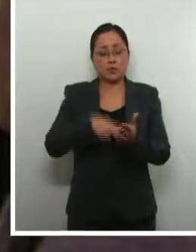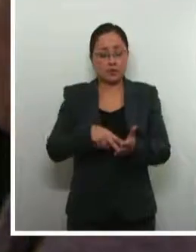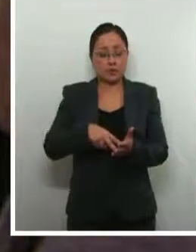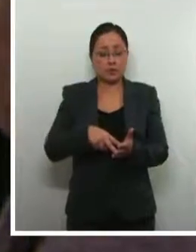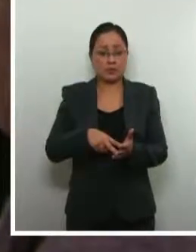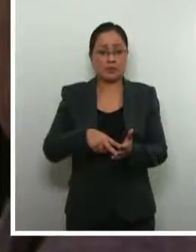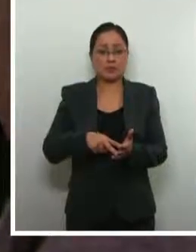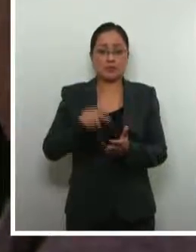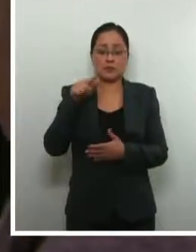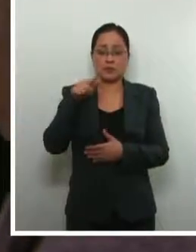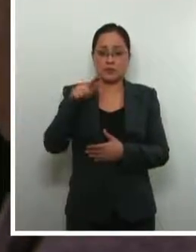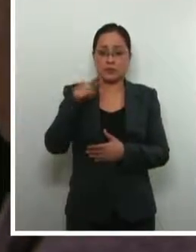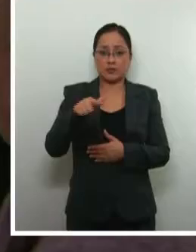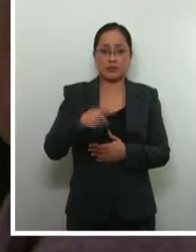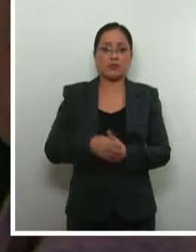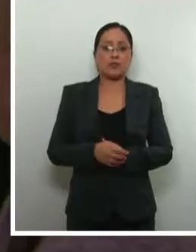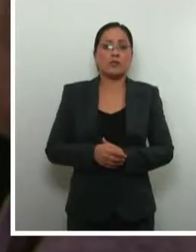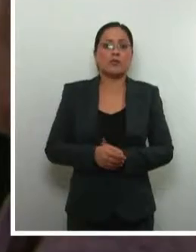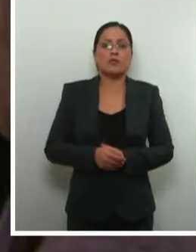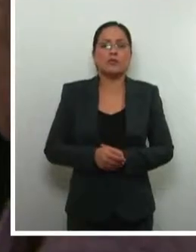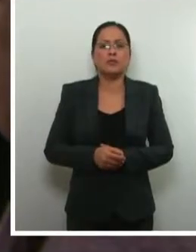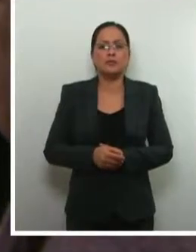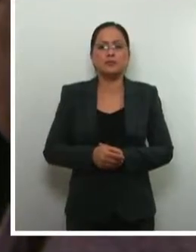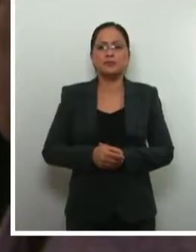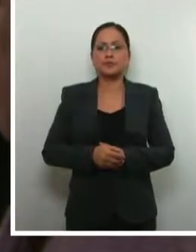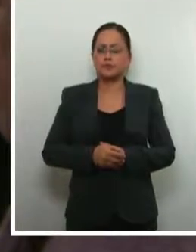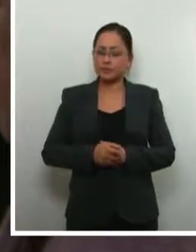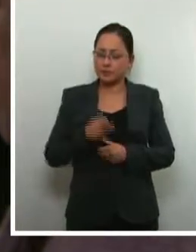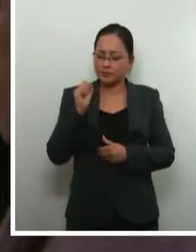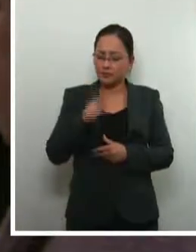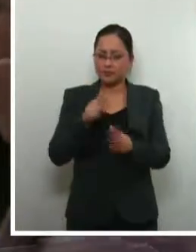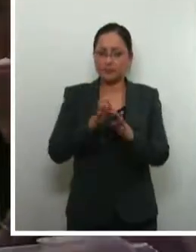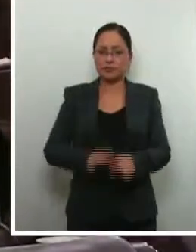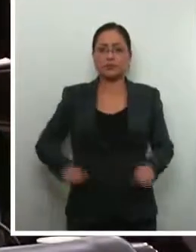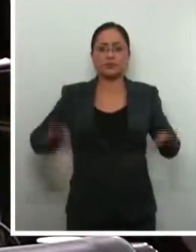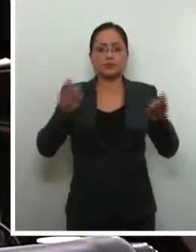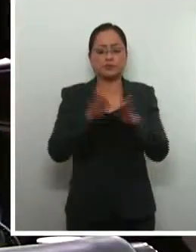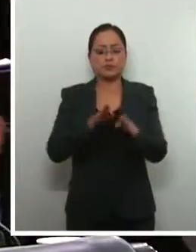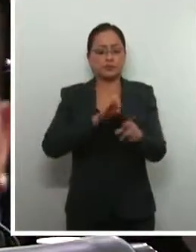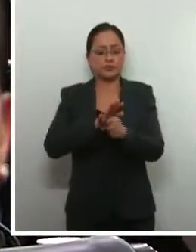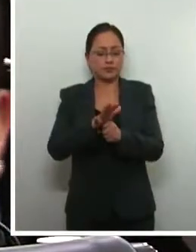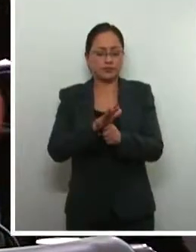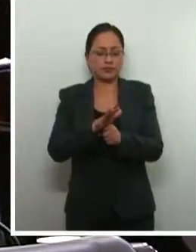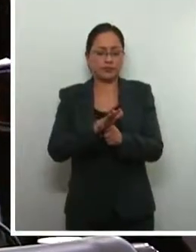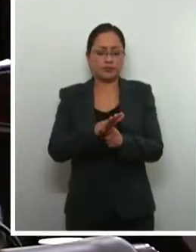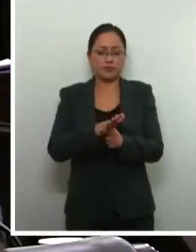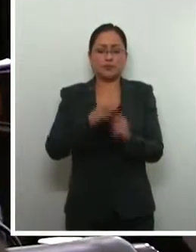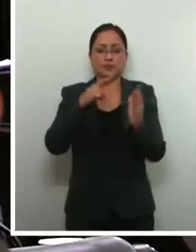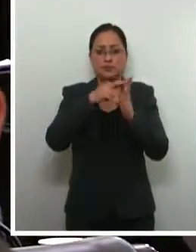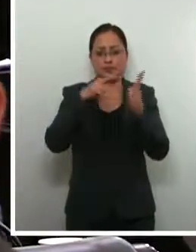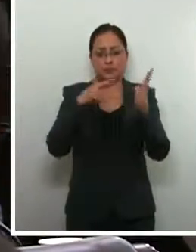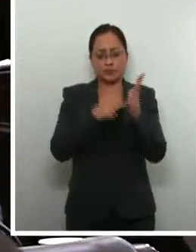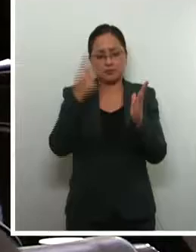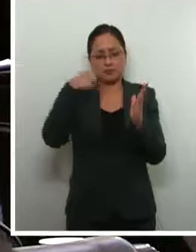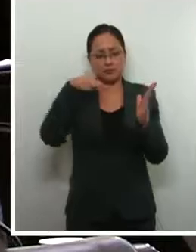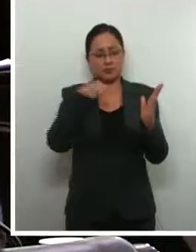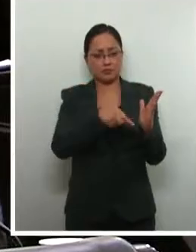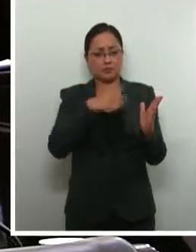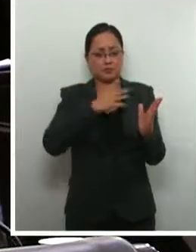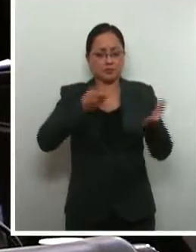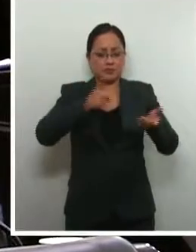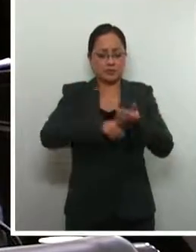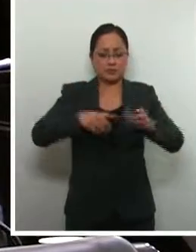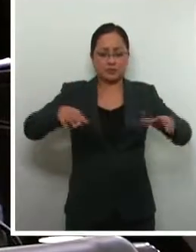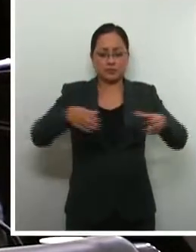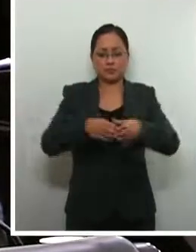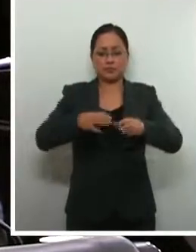de 2017. También es importante comentarle que en el marco del reglamento para el gobierno interior